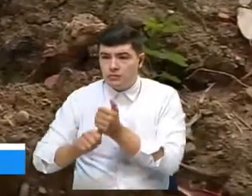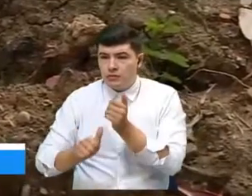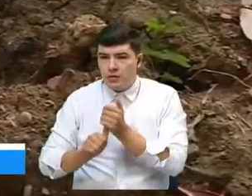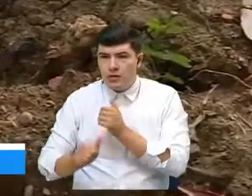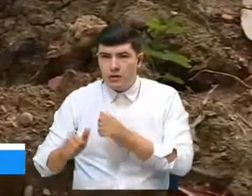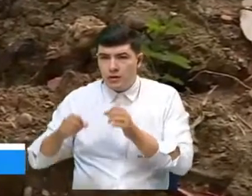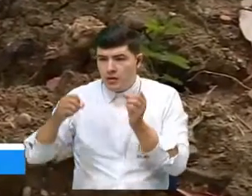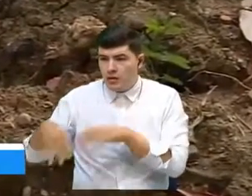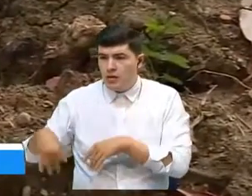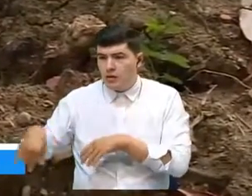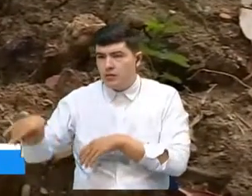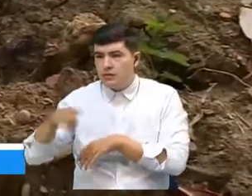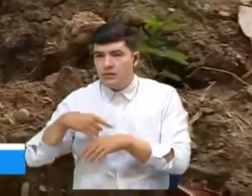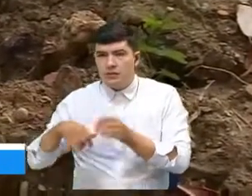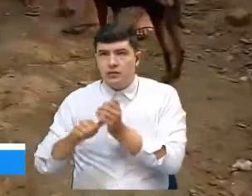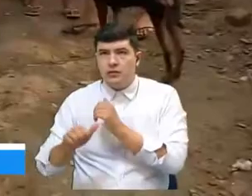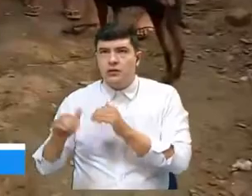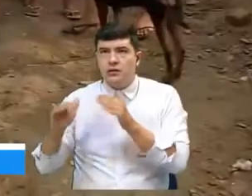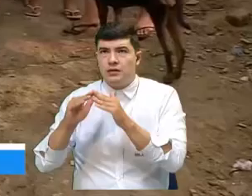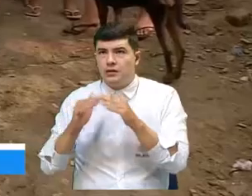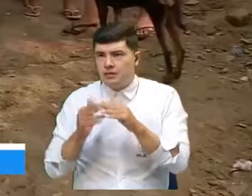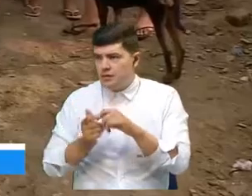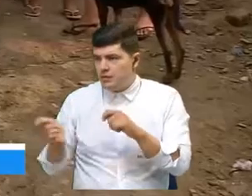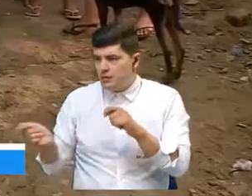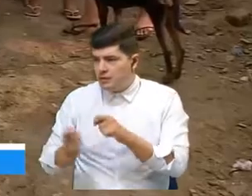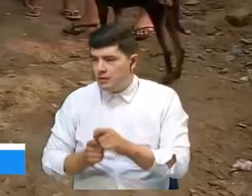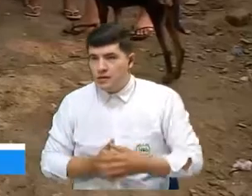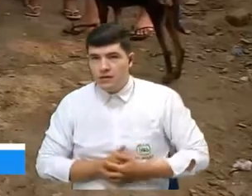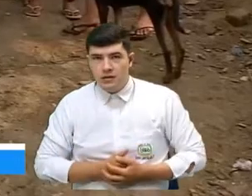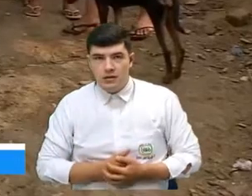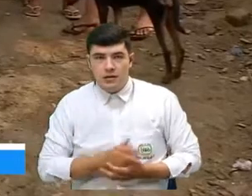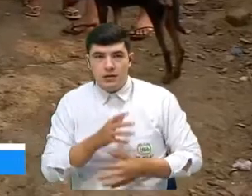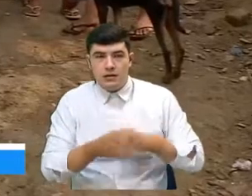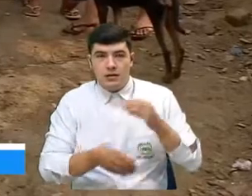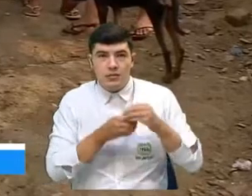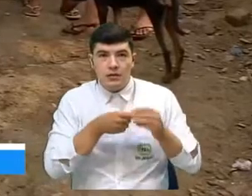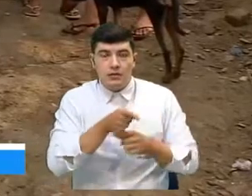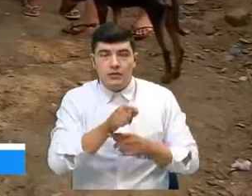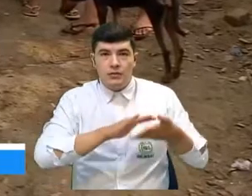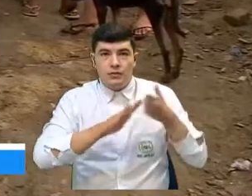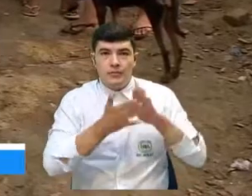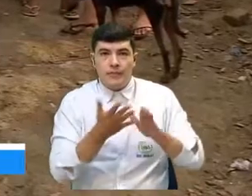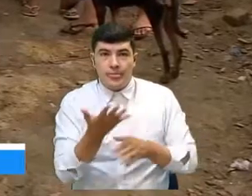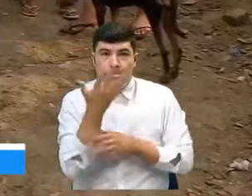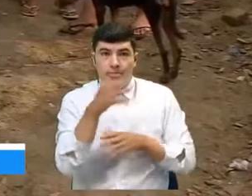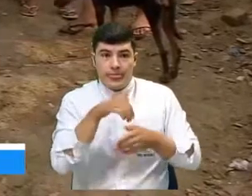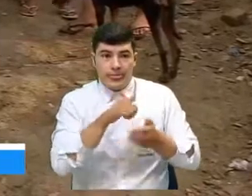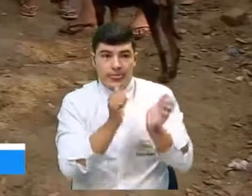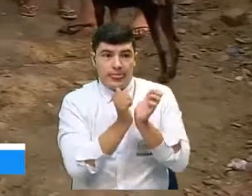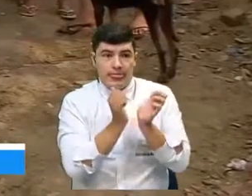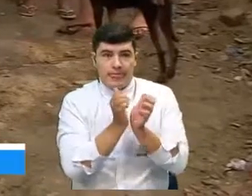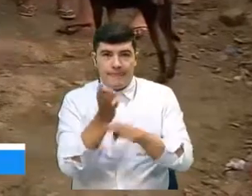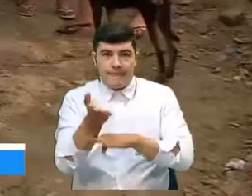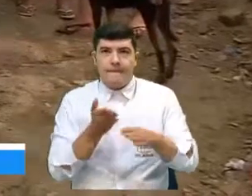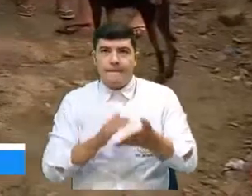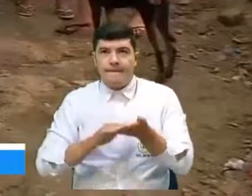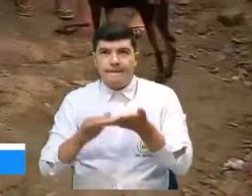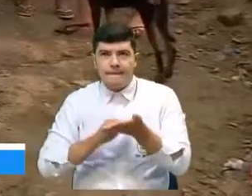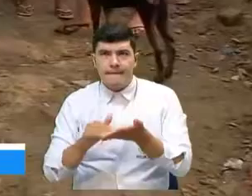los patios de las casas de las vecinas los habitantes del 5 de mayo pedimos solución